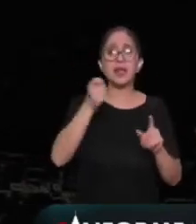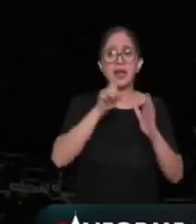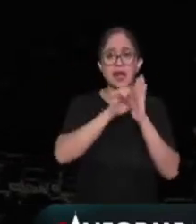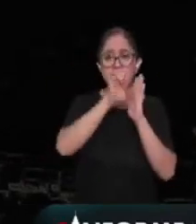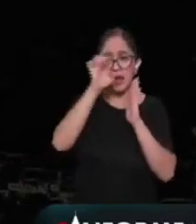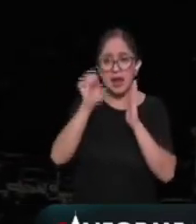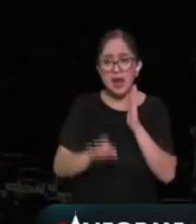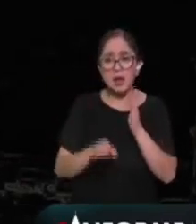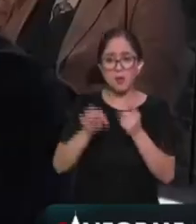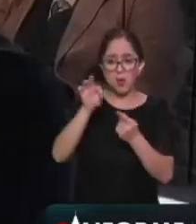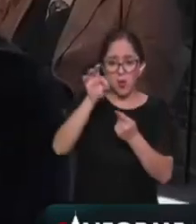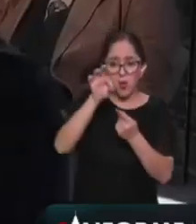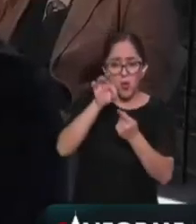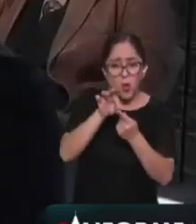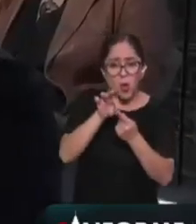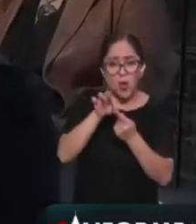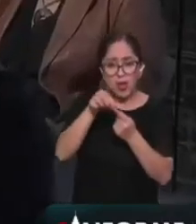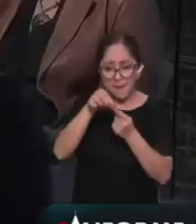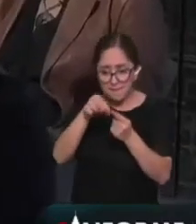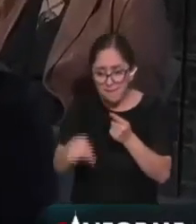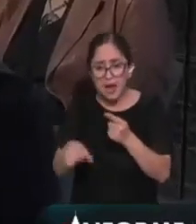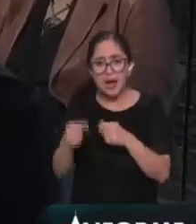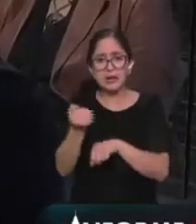sangre, que es toral en este asunto.